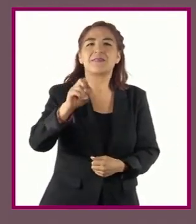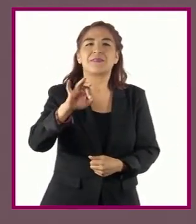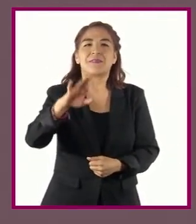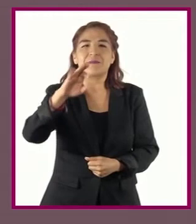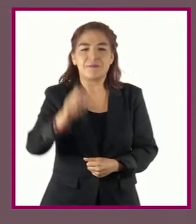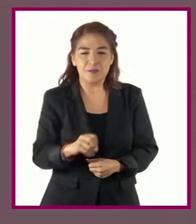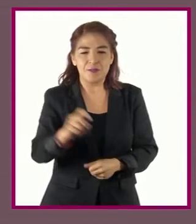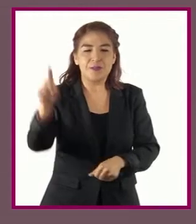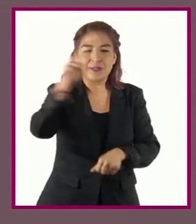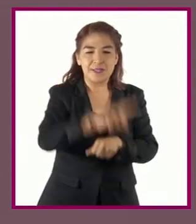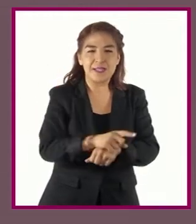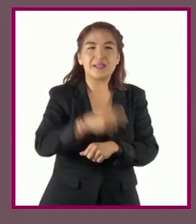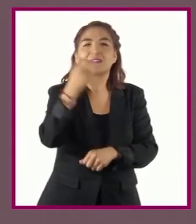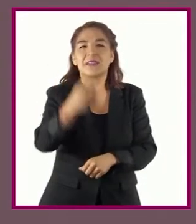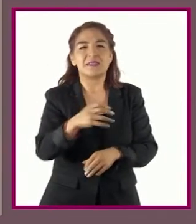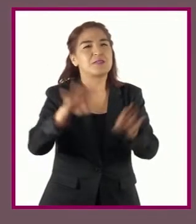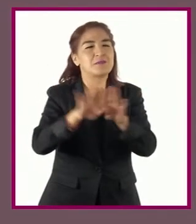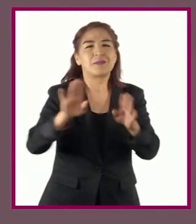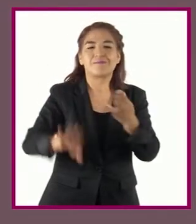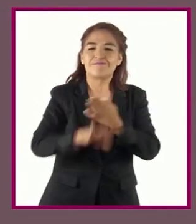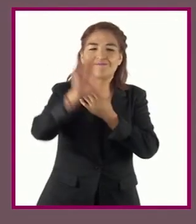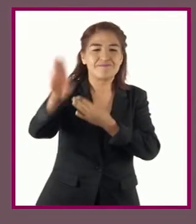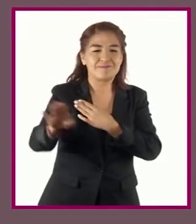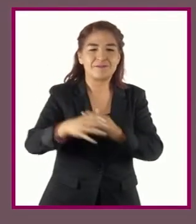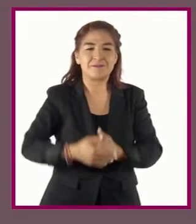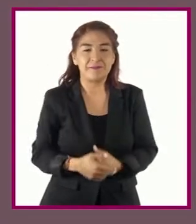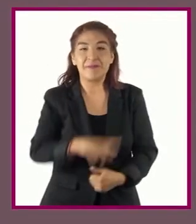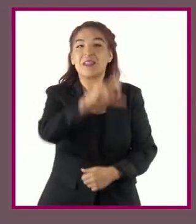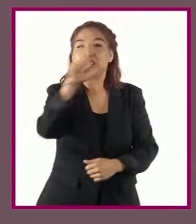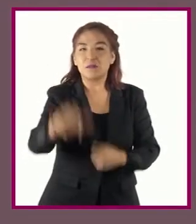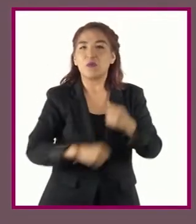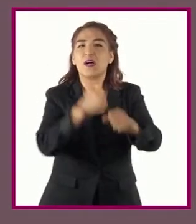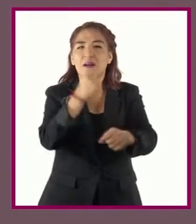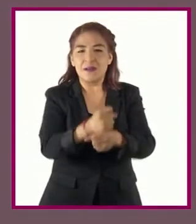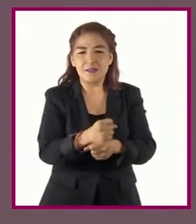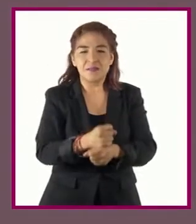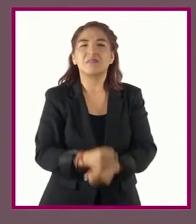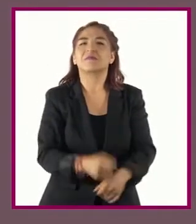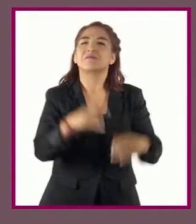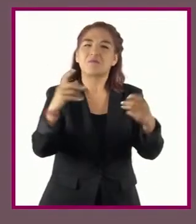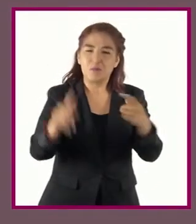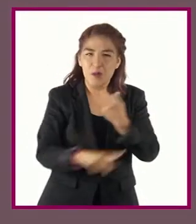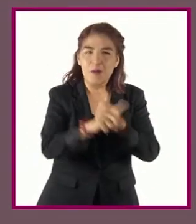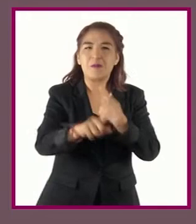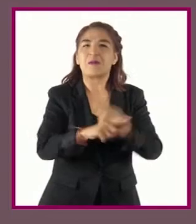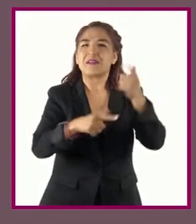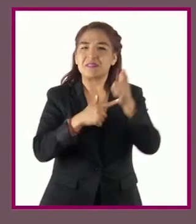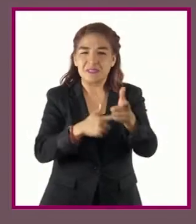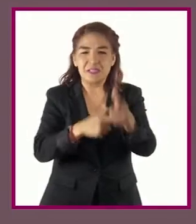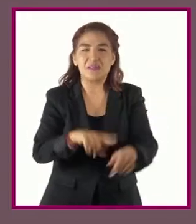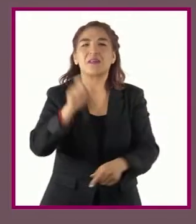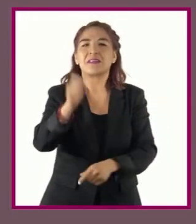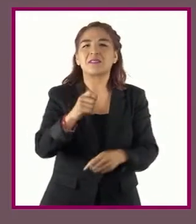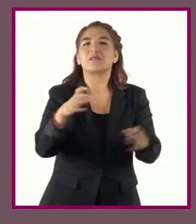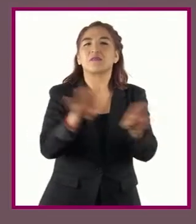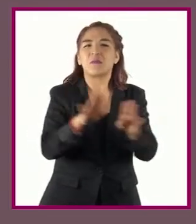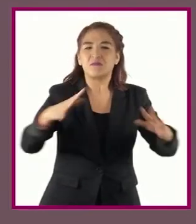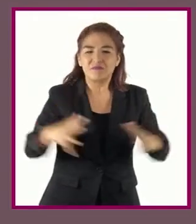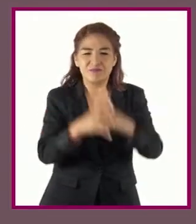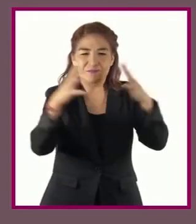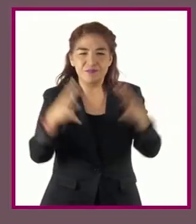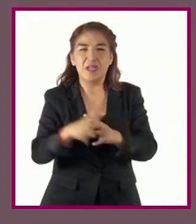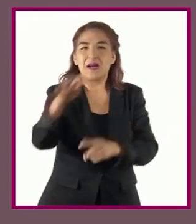la presidencia del país. En los años siguientes, se sucedieron diferentes golpes de Estado y levantamientos armados